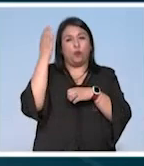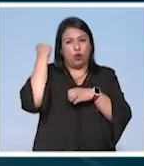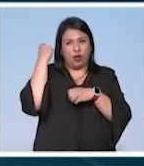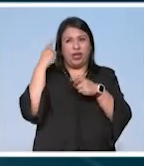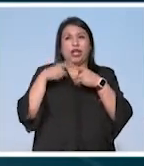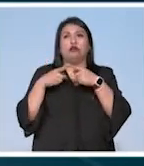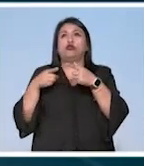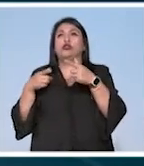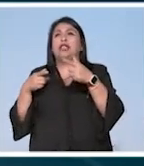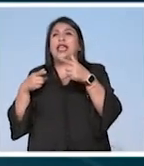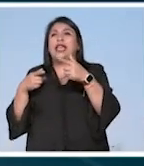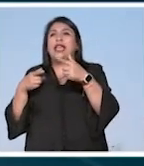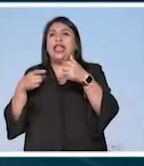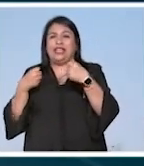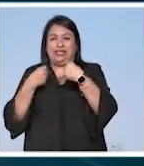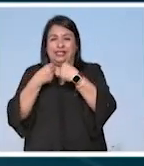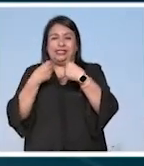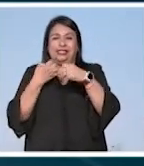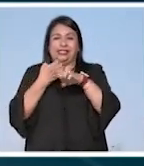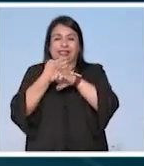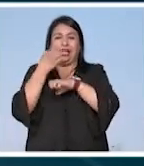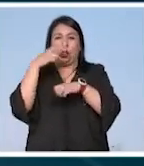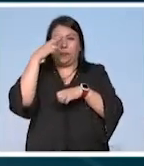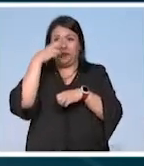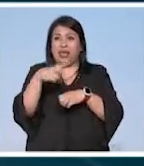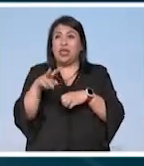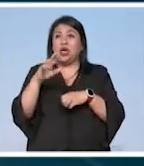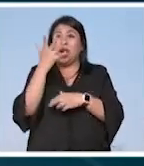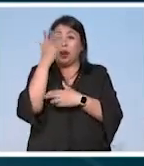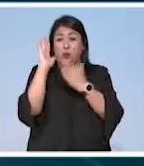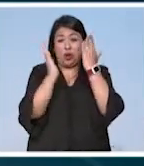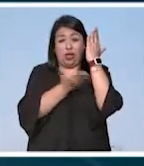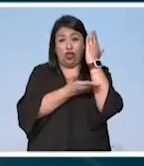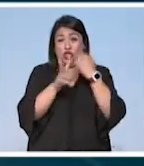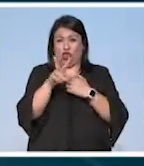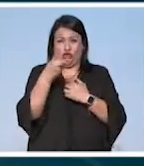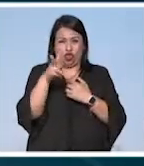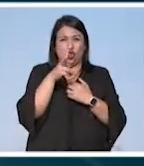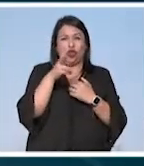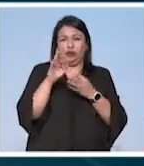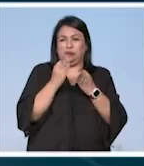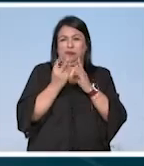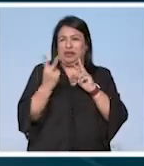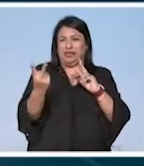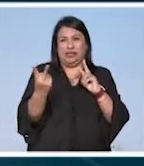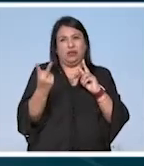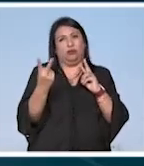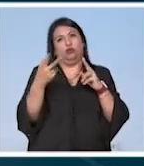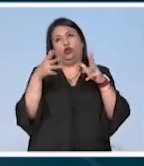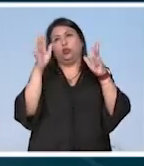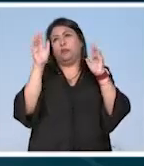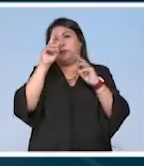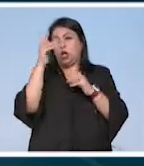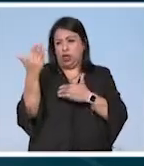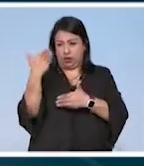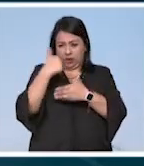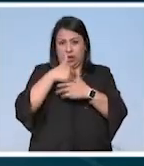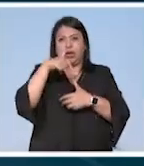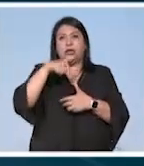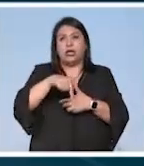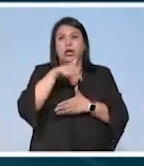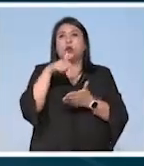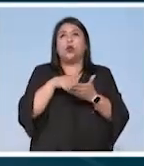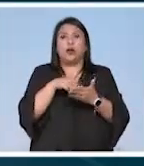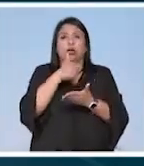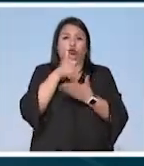y con el Estado de México también, la tala ilegal de estas entidades vecinas, bueno, pues ingresa a los